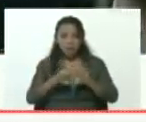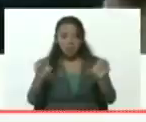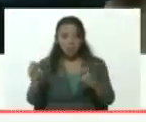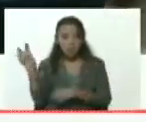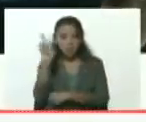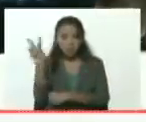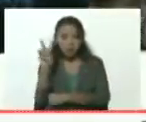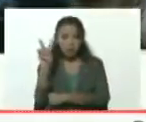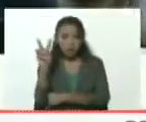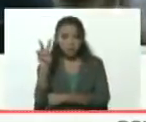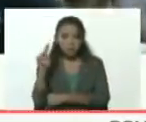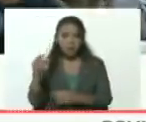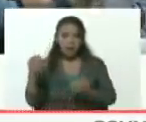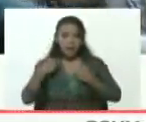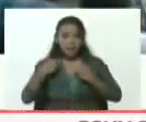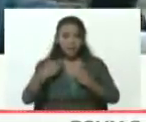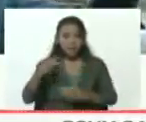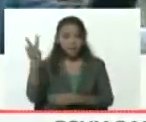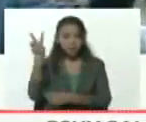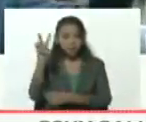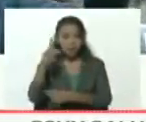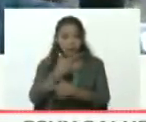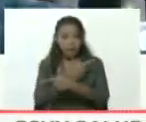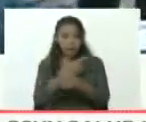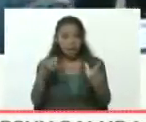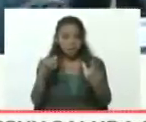viva Venezuela libre del analfabetismo!